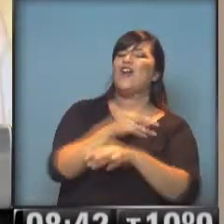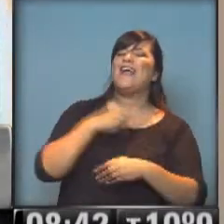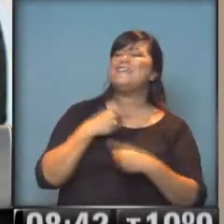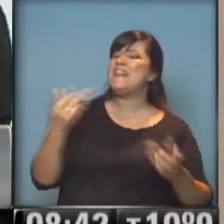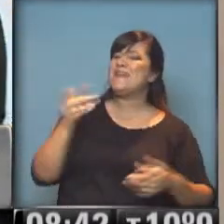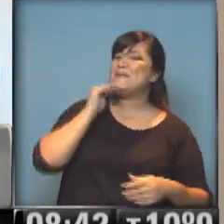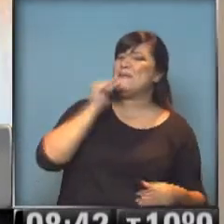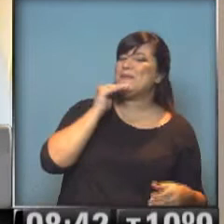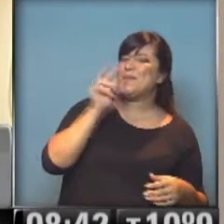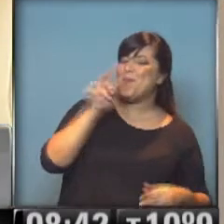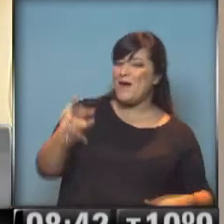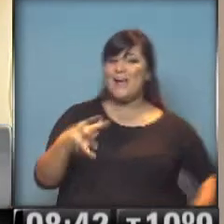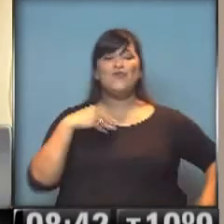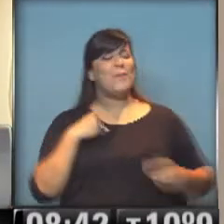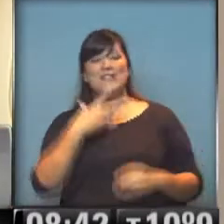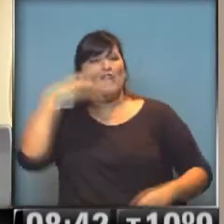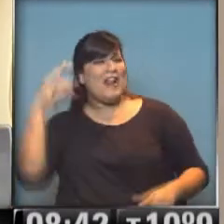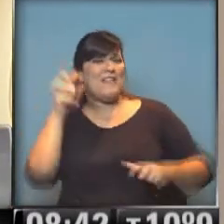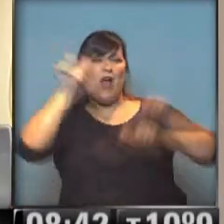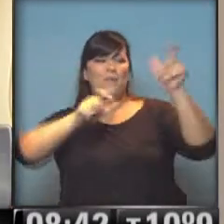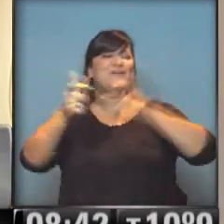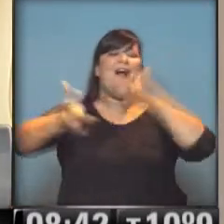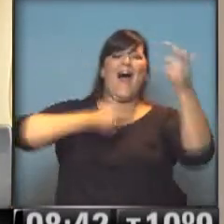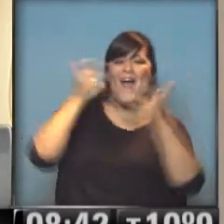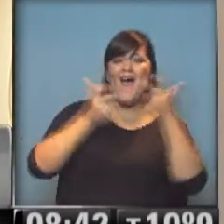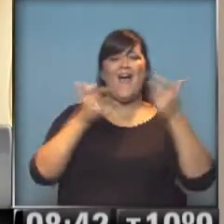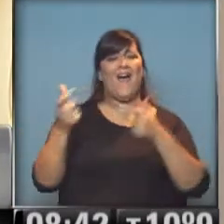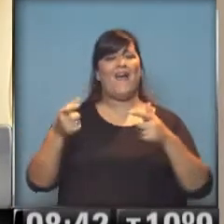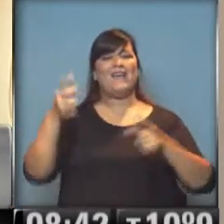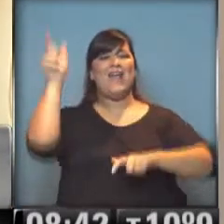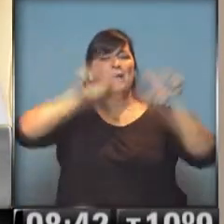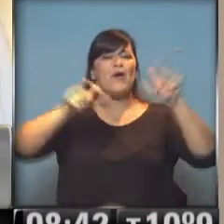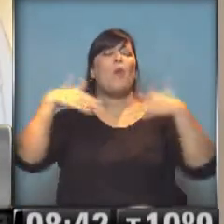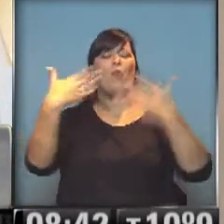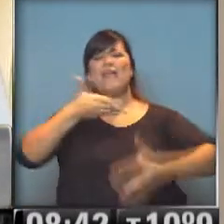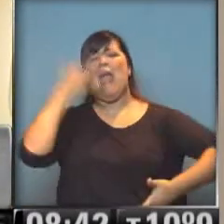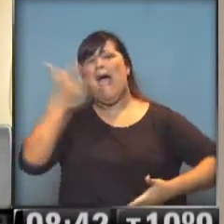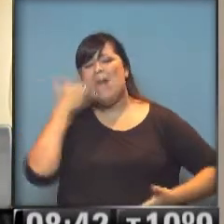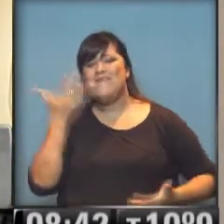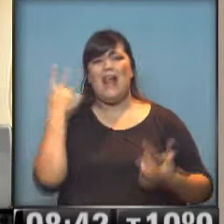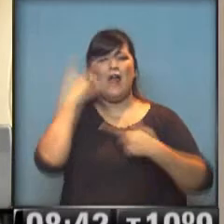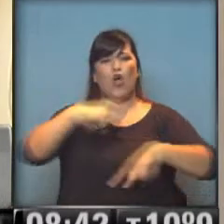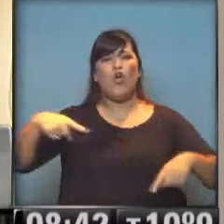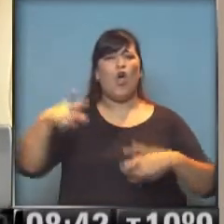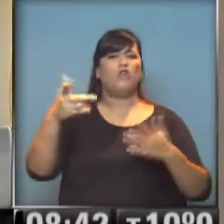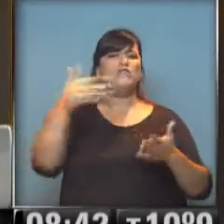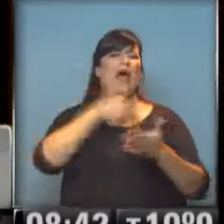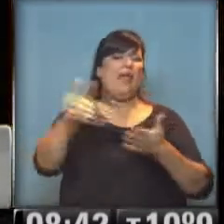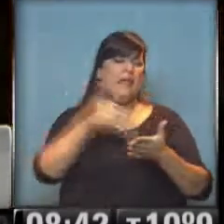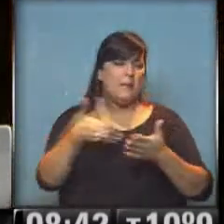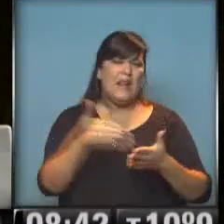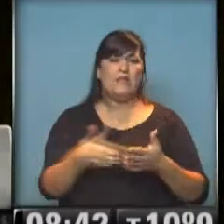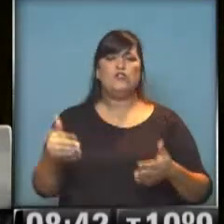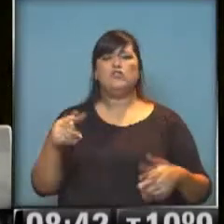Yo me siento en realidad feliz con la gente, que se ría, que la gente pueda hablar con cosas definitivamente como dice Guillermo, como